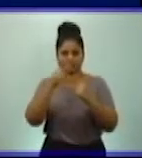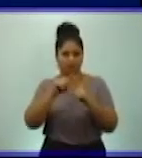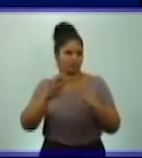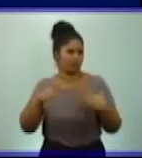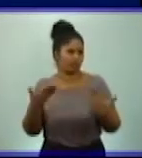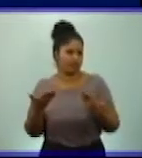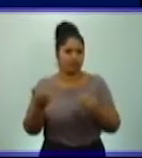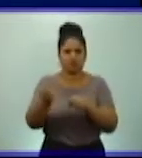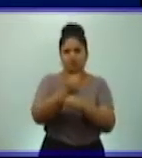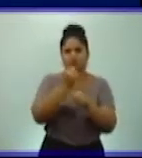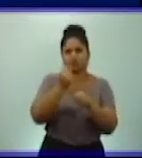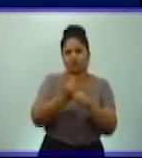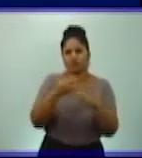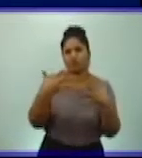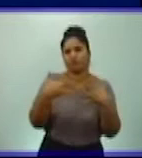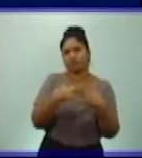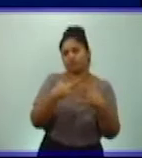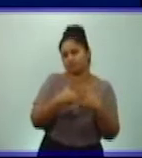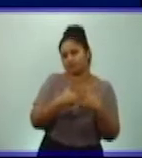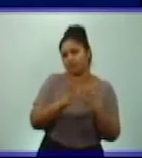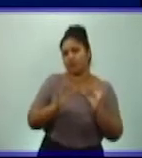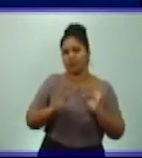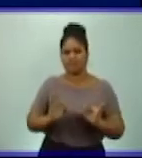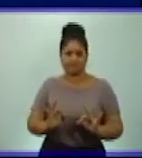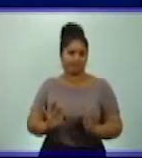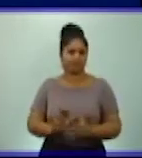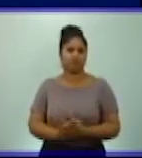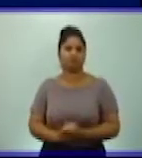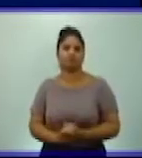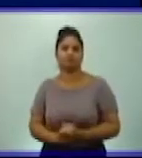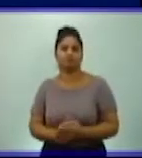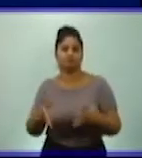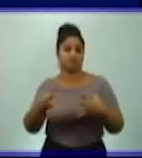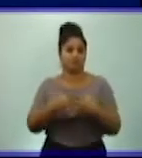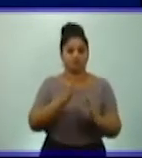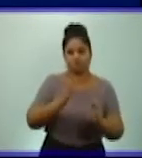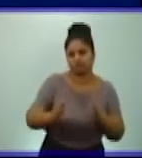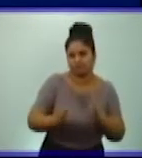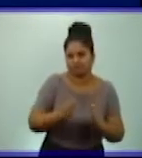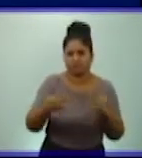métrica propia del soneto. Recordemos que el soneto es esa composición